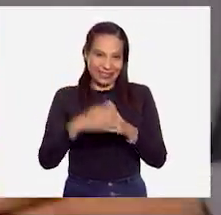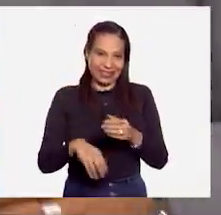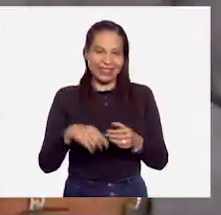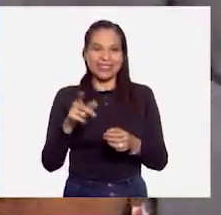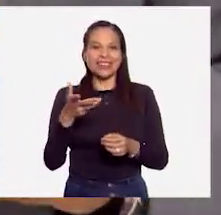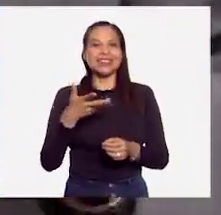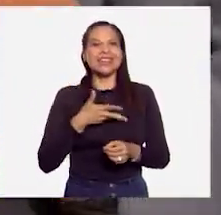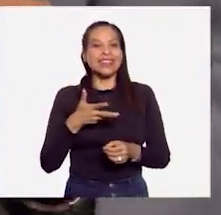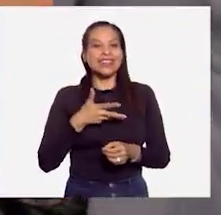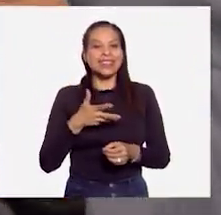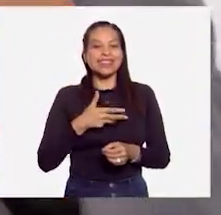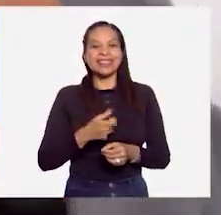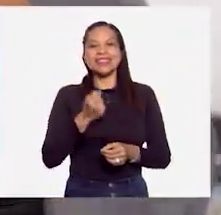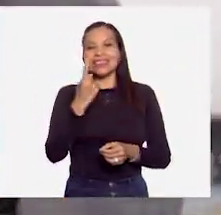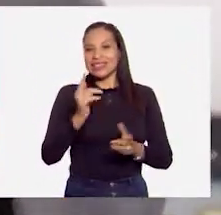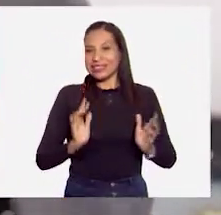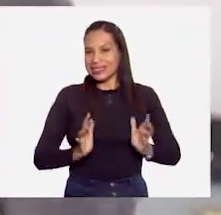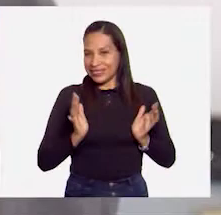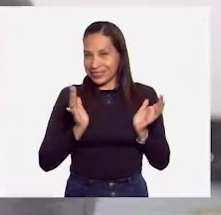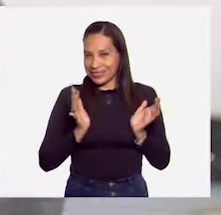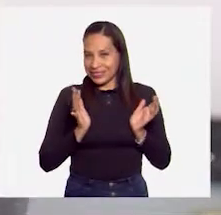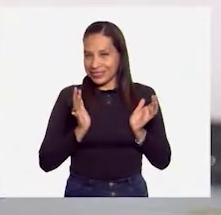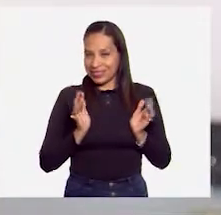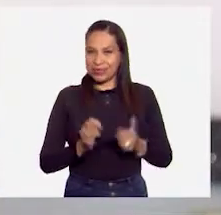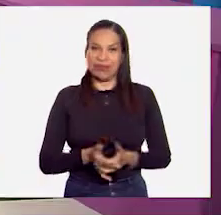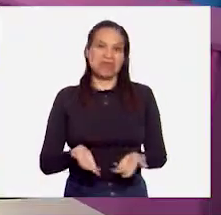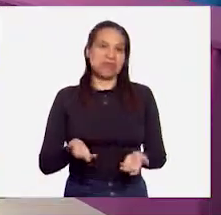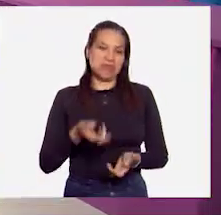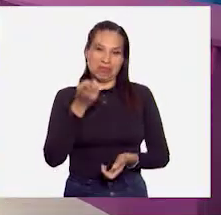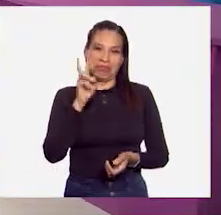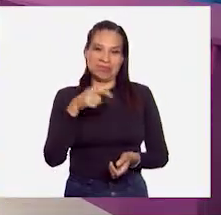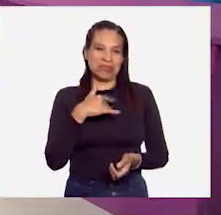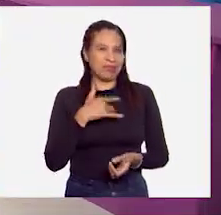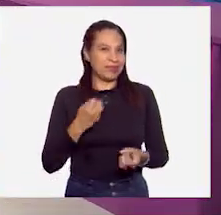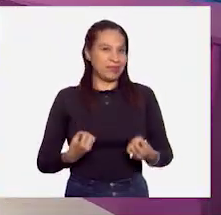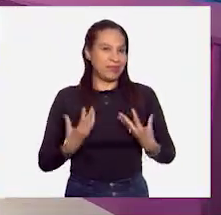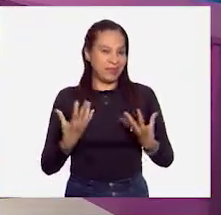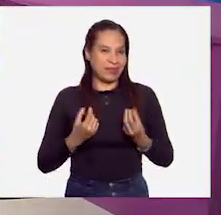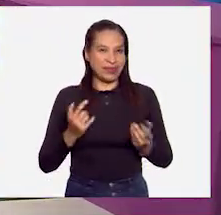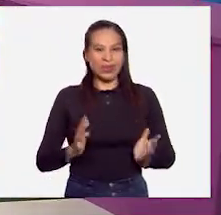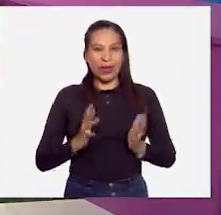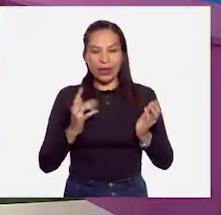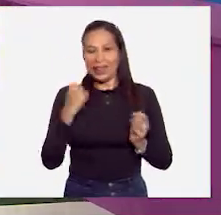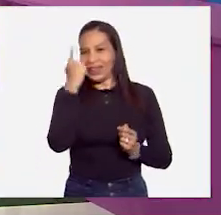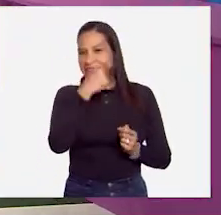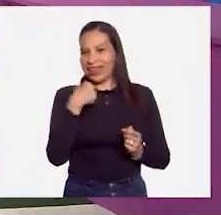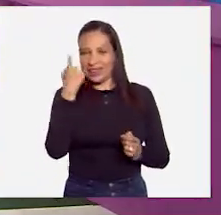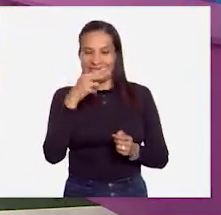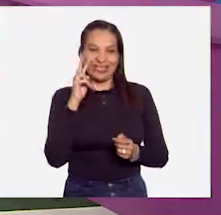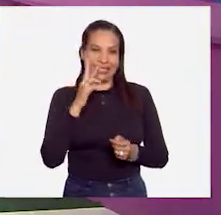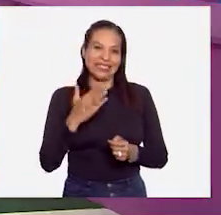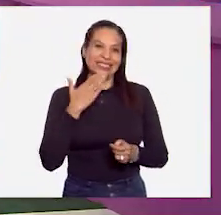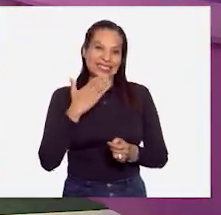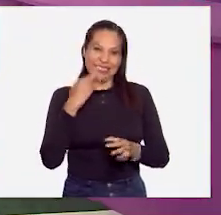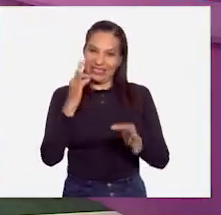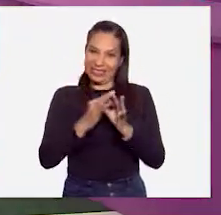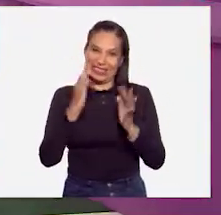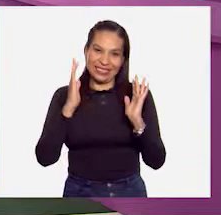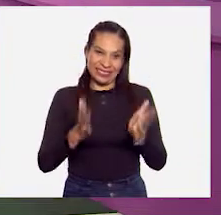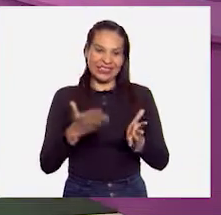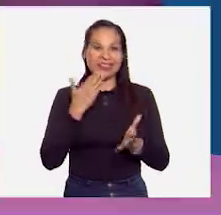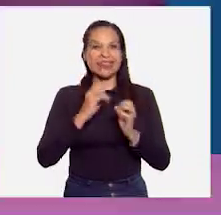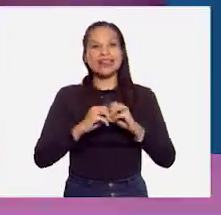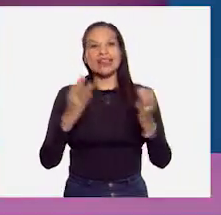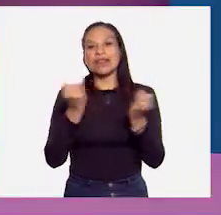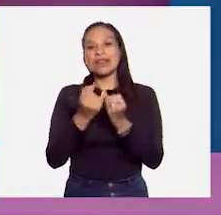les tendré una sorpresa. No, pues así sí estoy motivada. Sorpresas, caritas, venga que estoy lista. ¡Claro que sí!